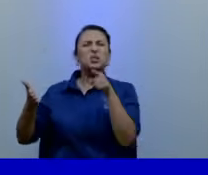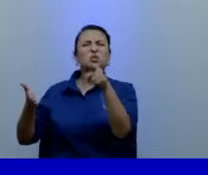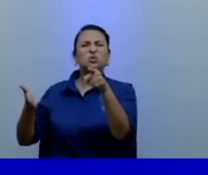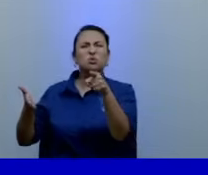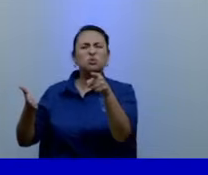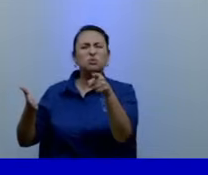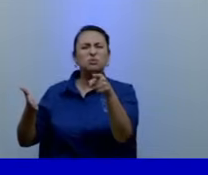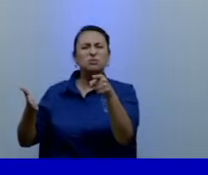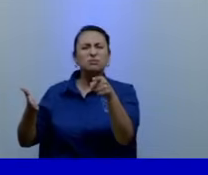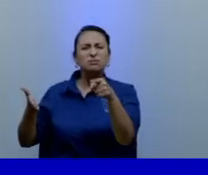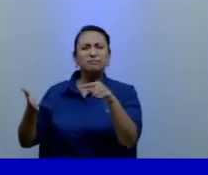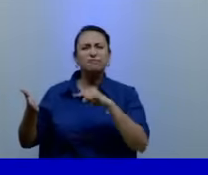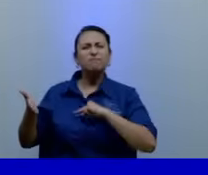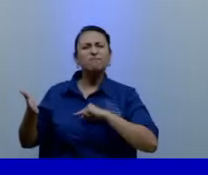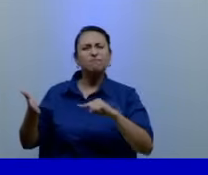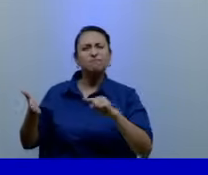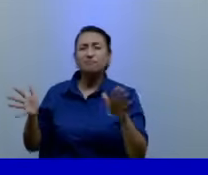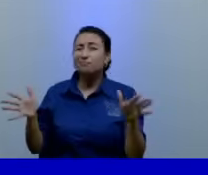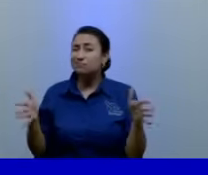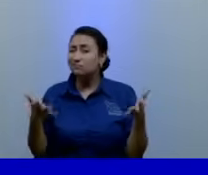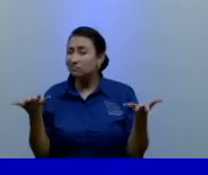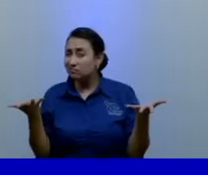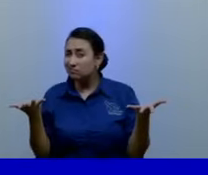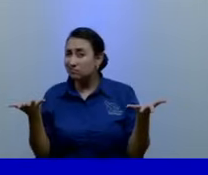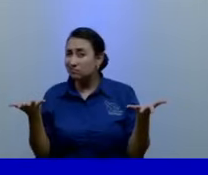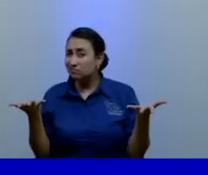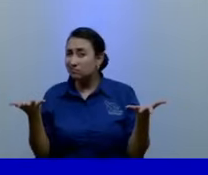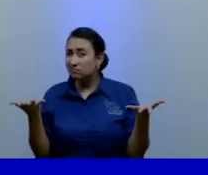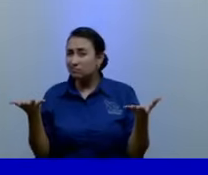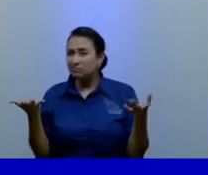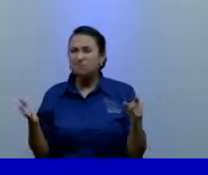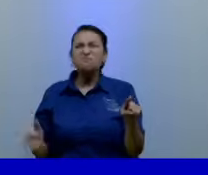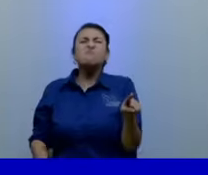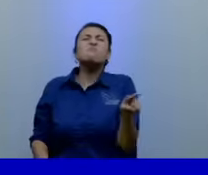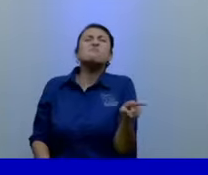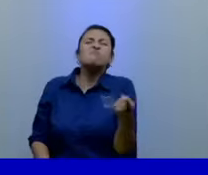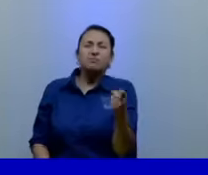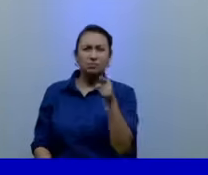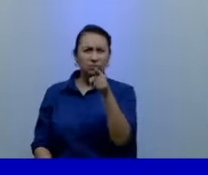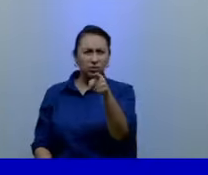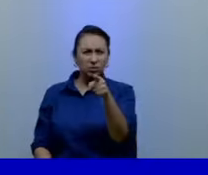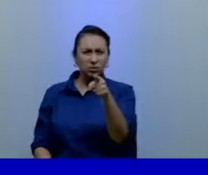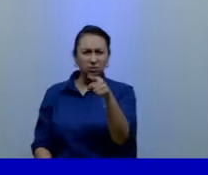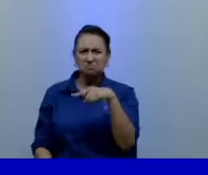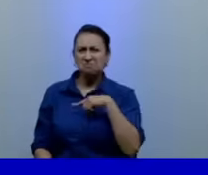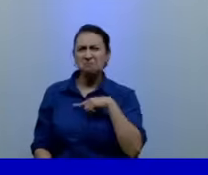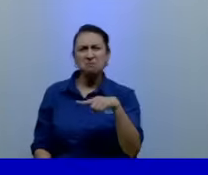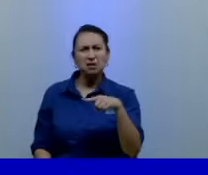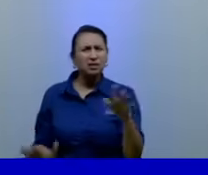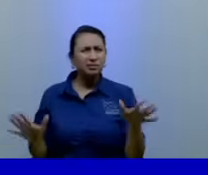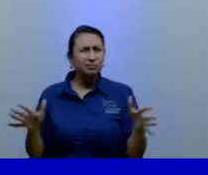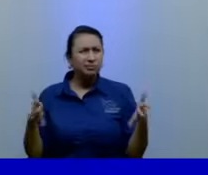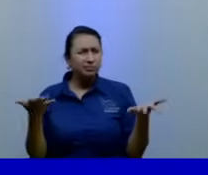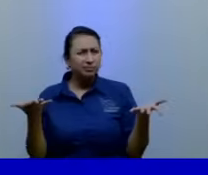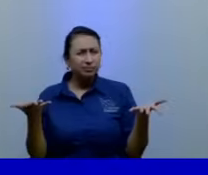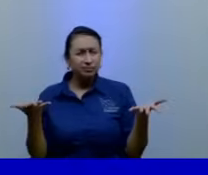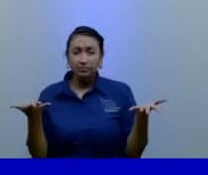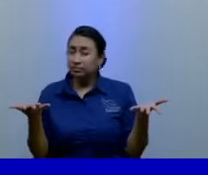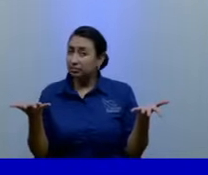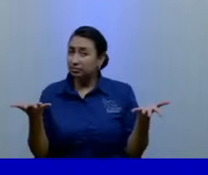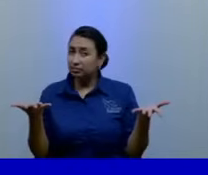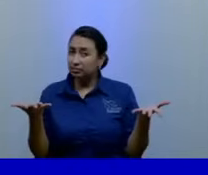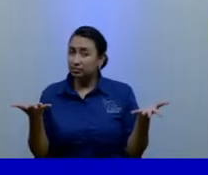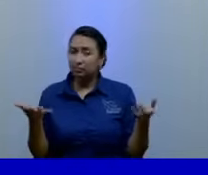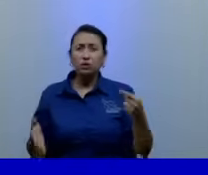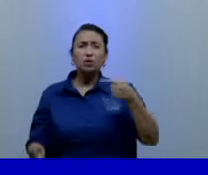eres? Es donde nos hemos quedado, ¿quién eres? No, ¿quién fuiste? Ya no soy lo que fui. Diga